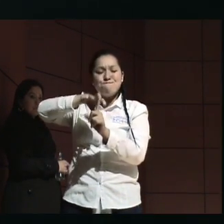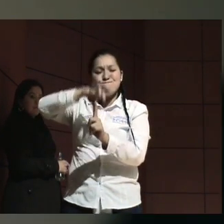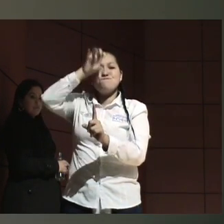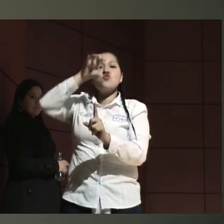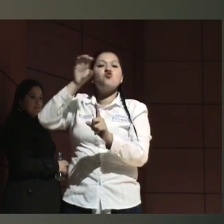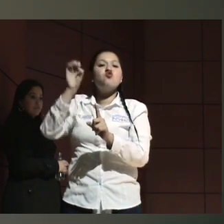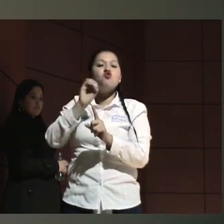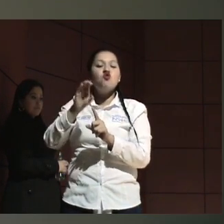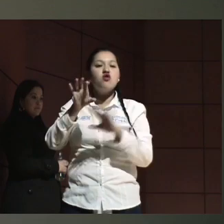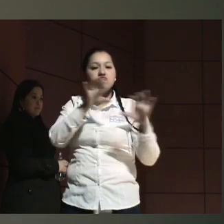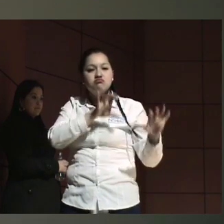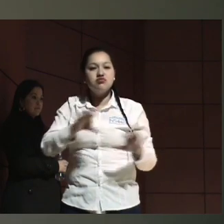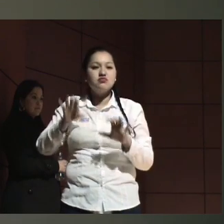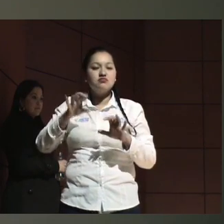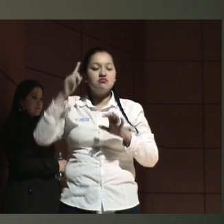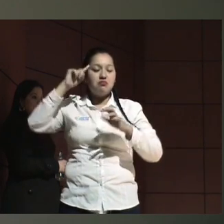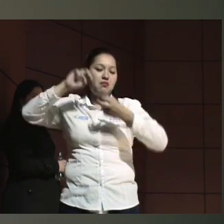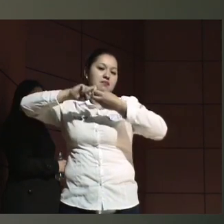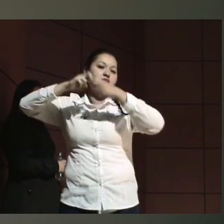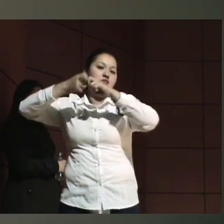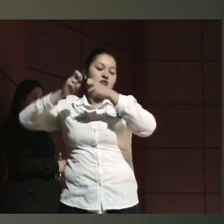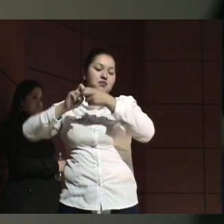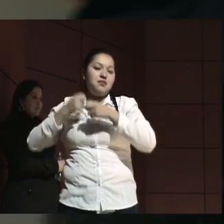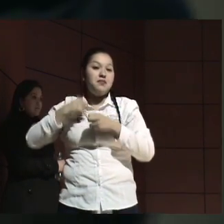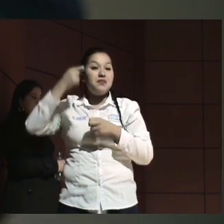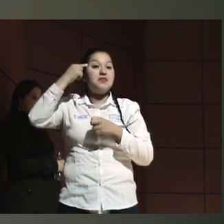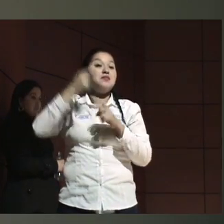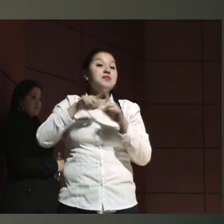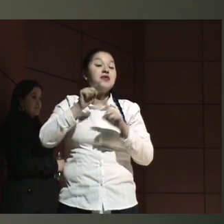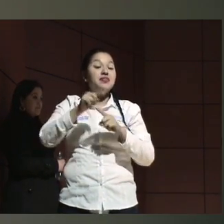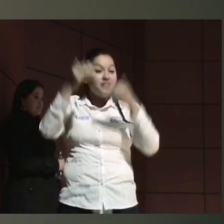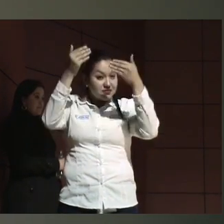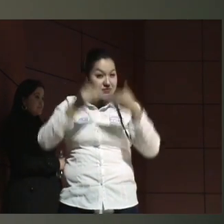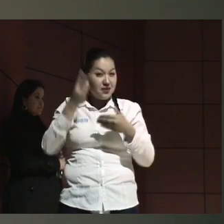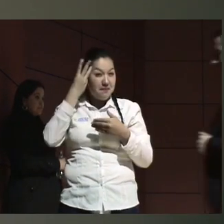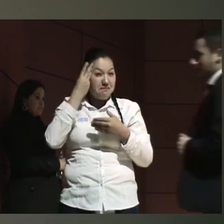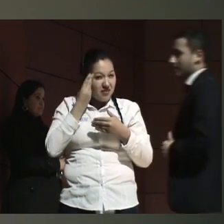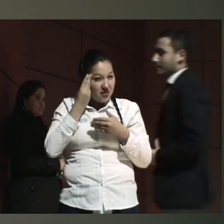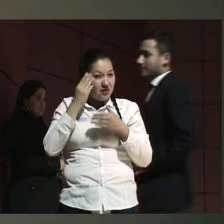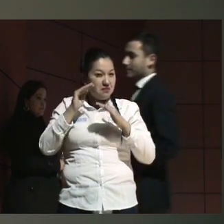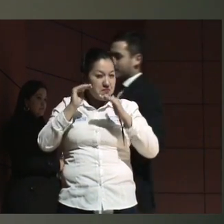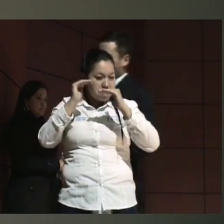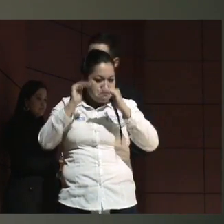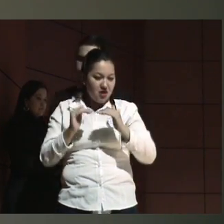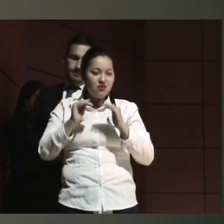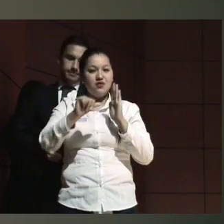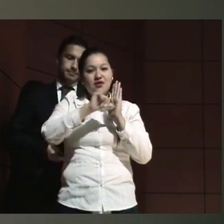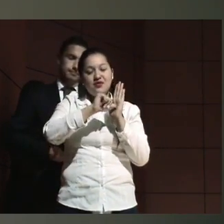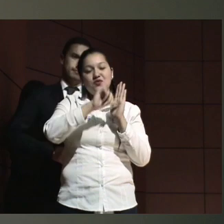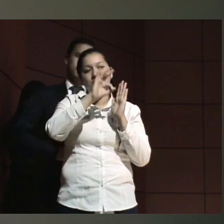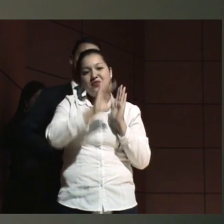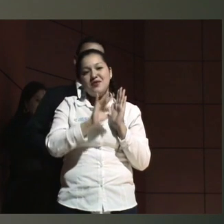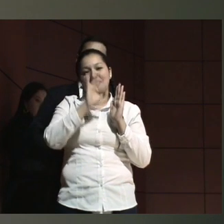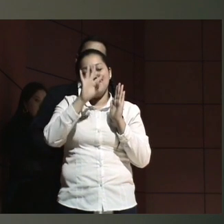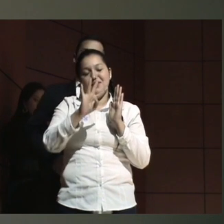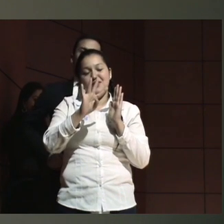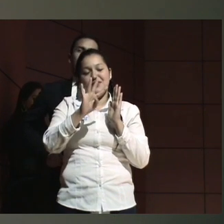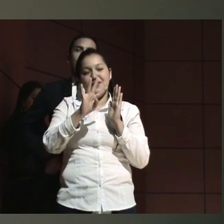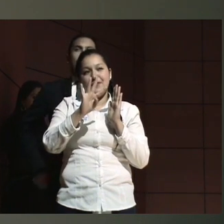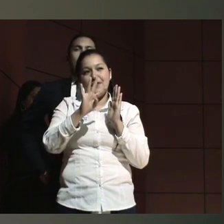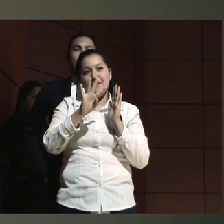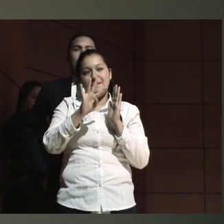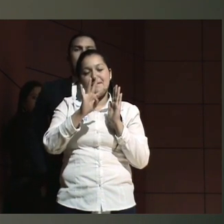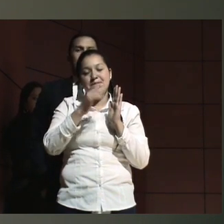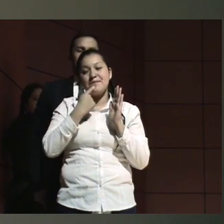o de deterioro mental mientras que por discapacidad mental relativa en el artículo 434 se califica